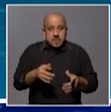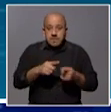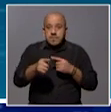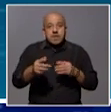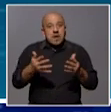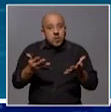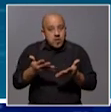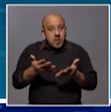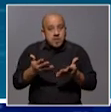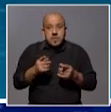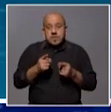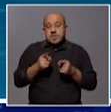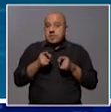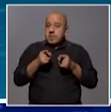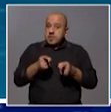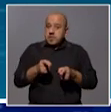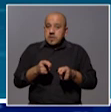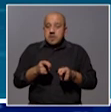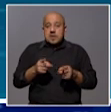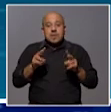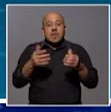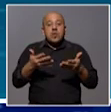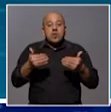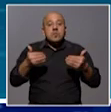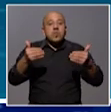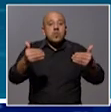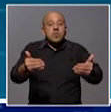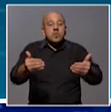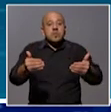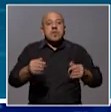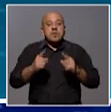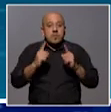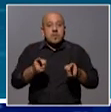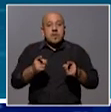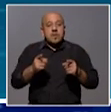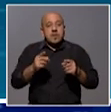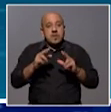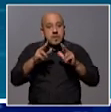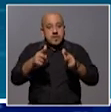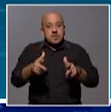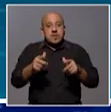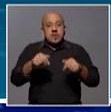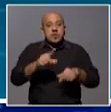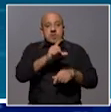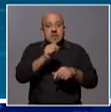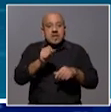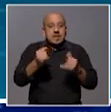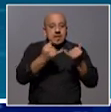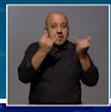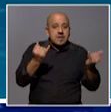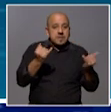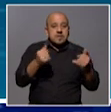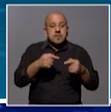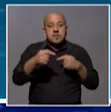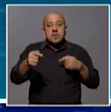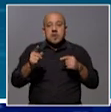hacerse cargo de esas consecuencias también habría que destacar que bueno que en estos 100 días se puso en marcha